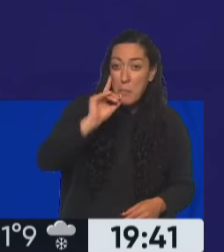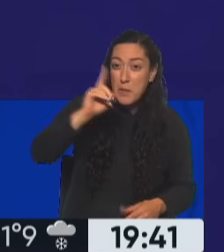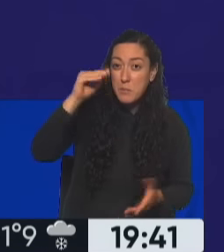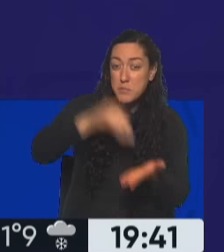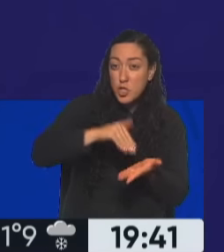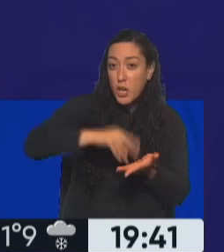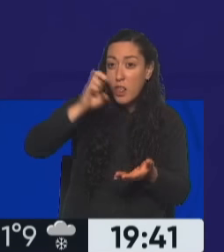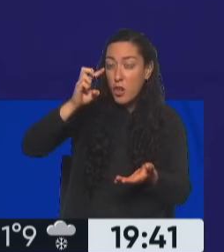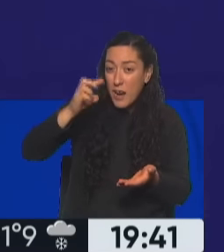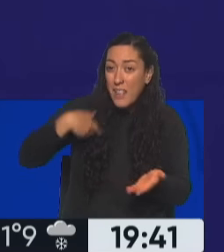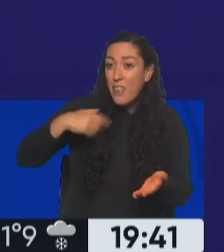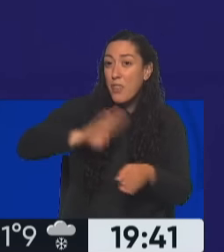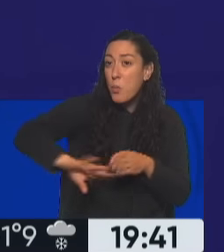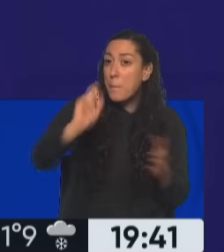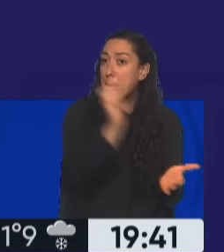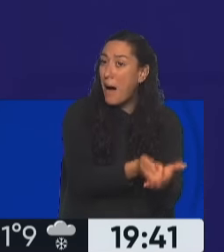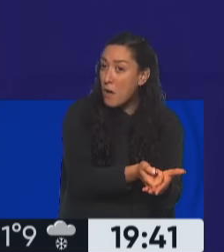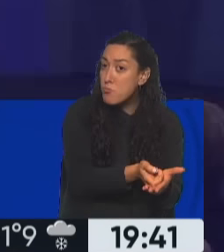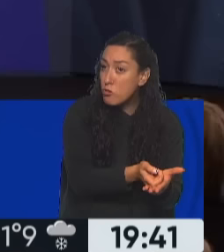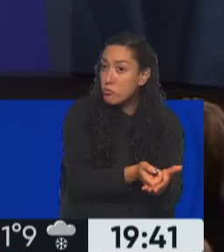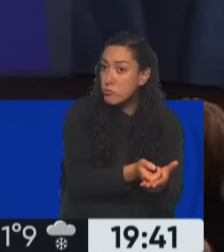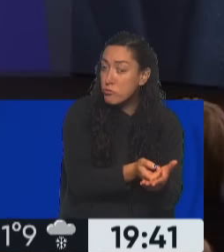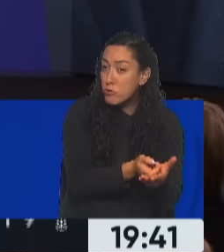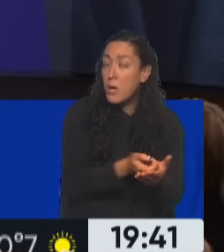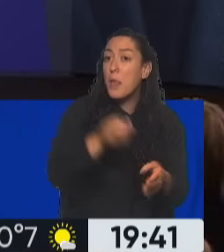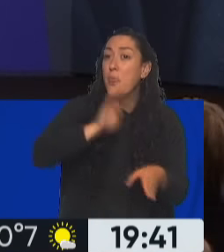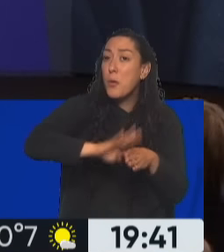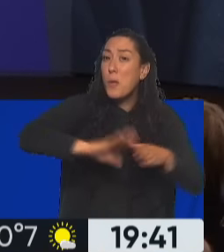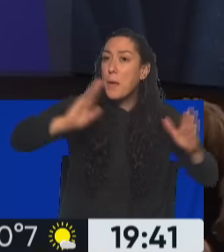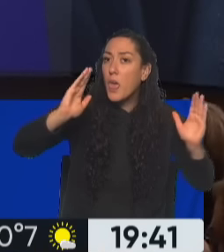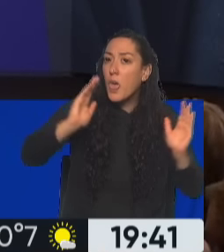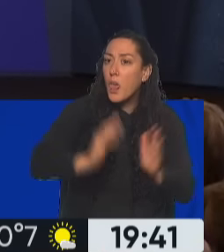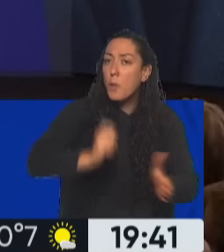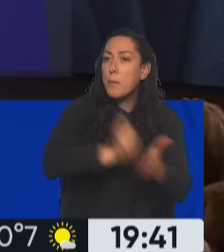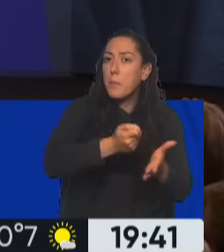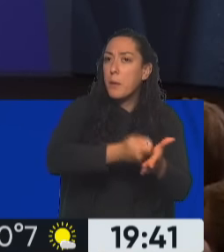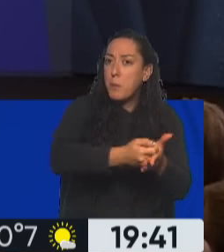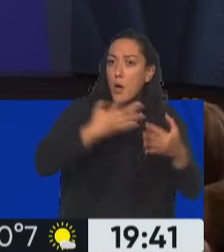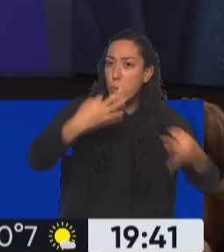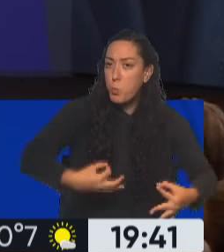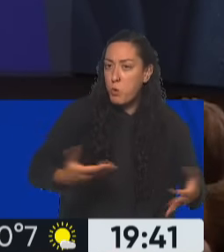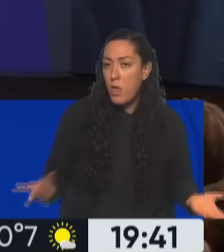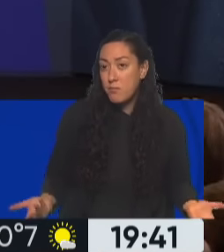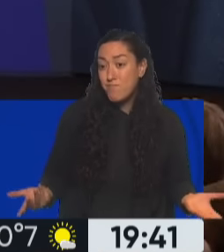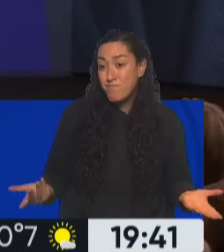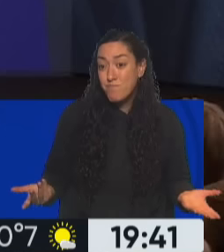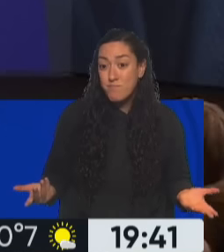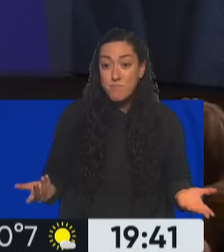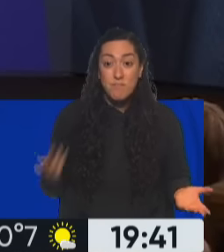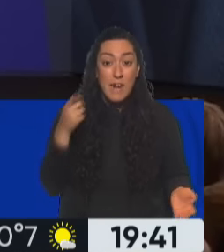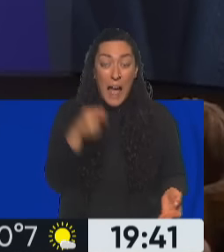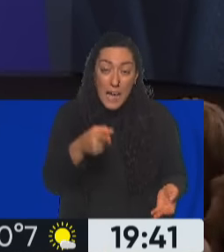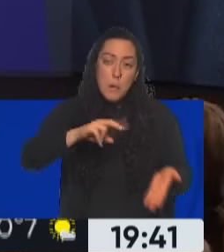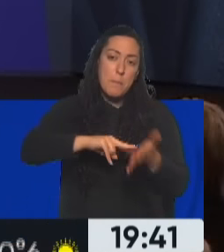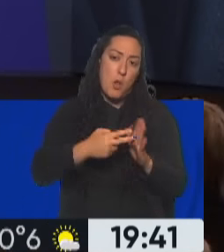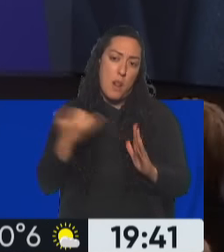de deuda. Es decir, nosotros cancelamos deuda. Entonces, digo, es bastante... ahí hay un problema,